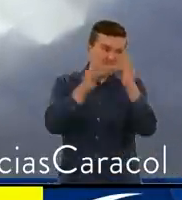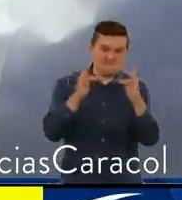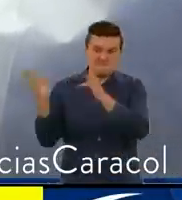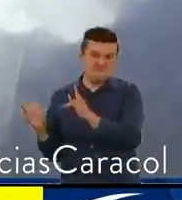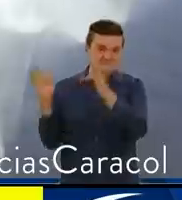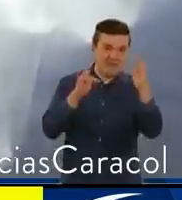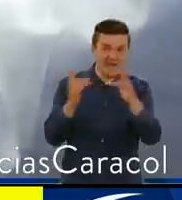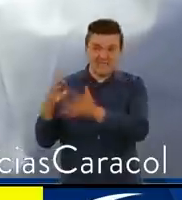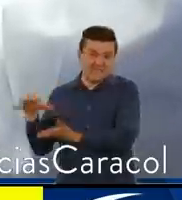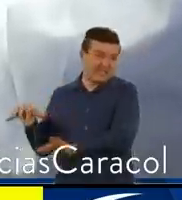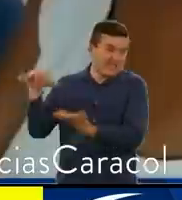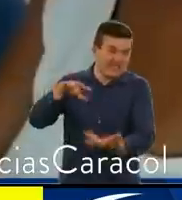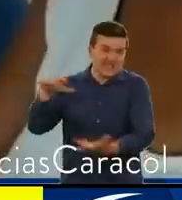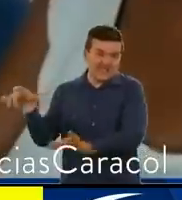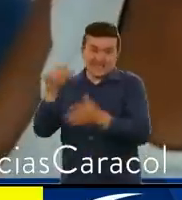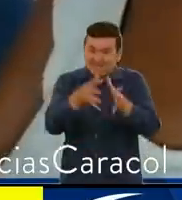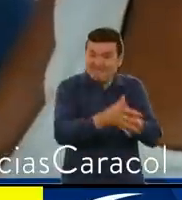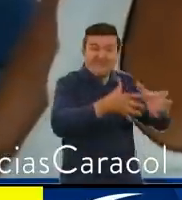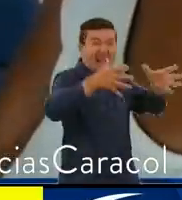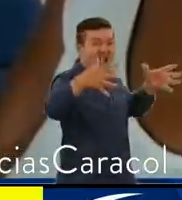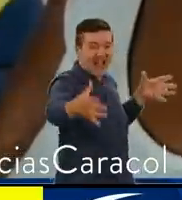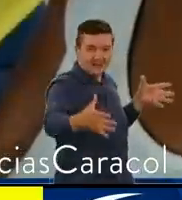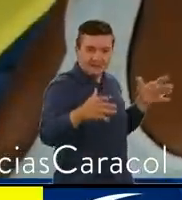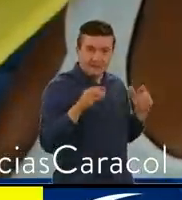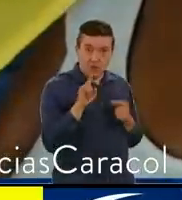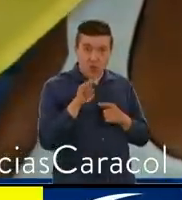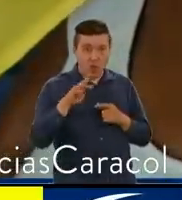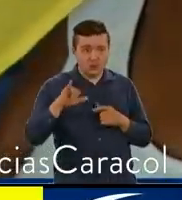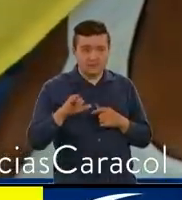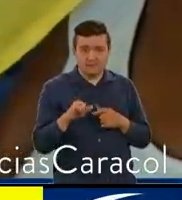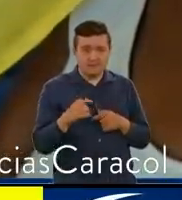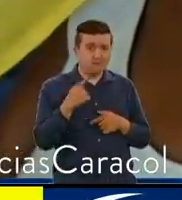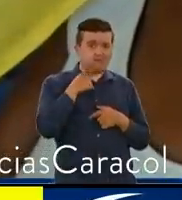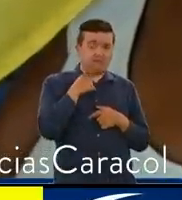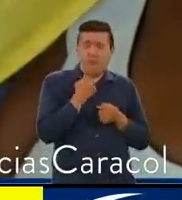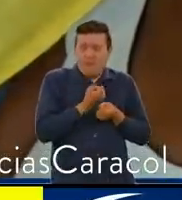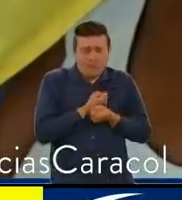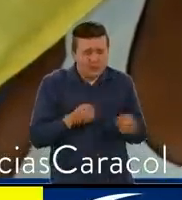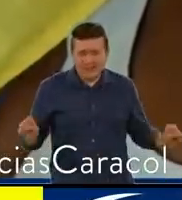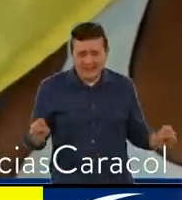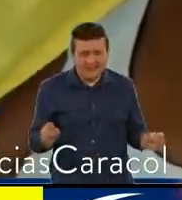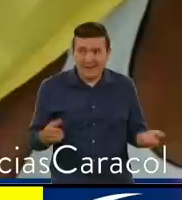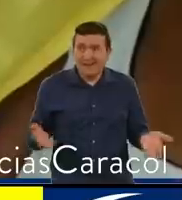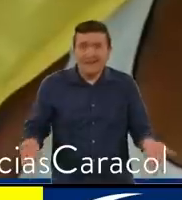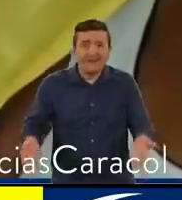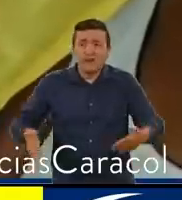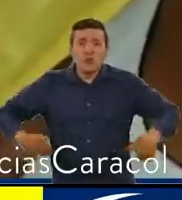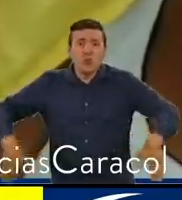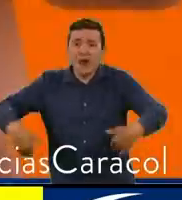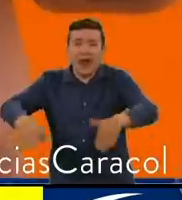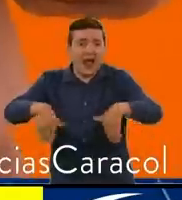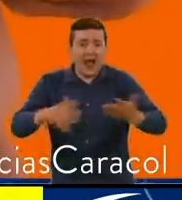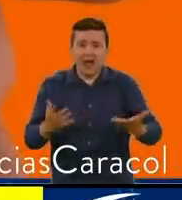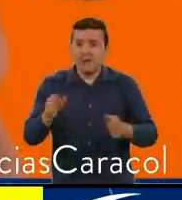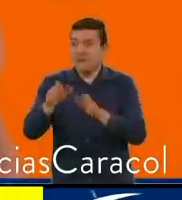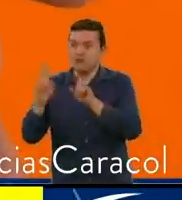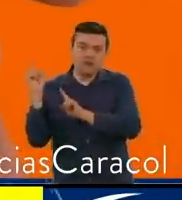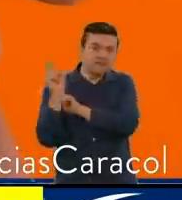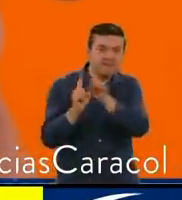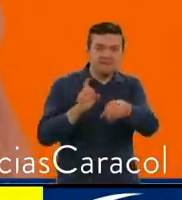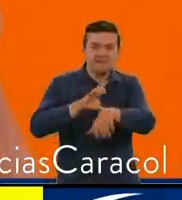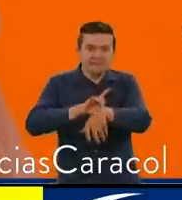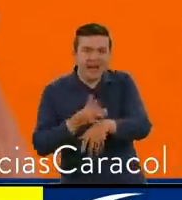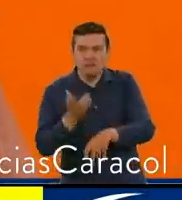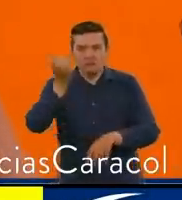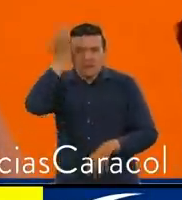recurso físico, pero sobre todo no hay recurso humano. Es que es imposible seguir creciendo a ese ritmo. Lo que se debe hacer es